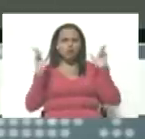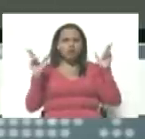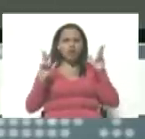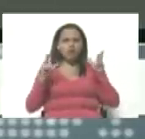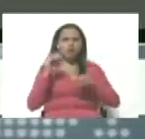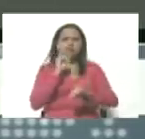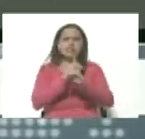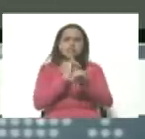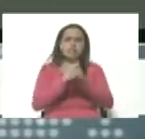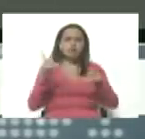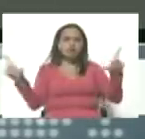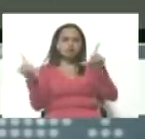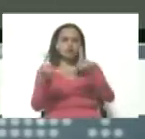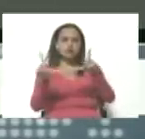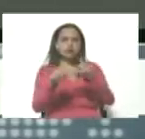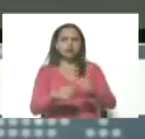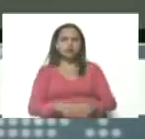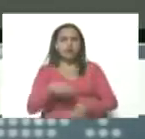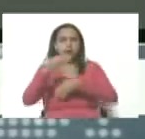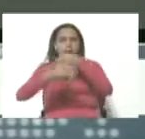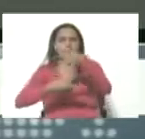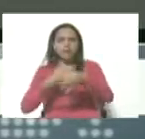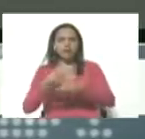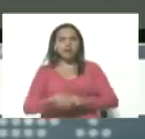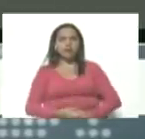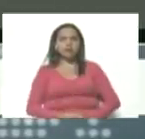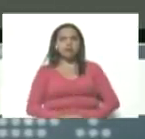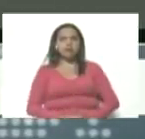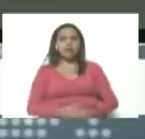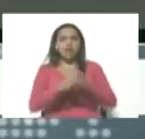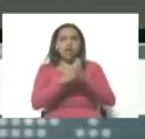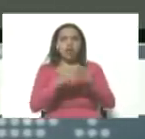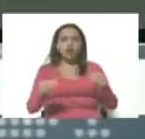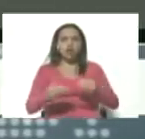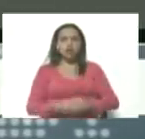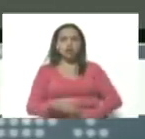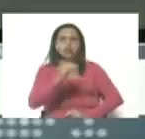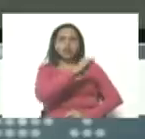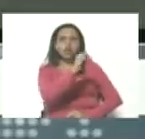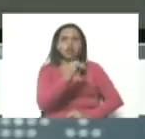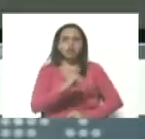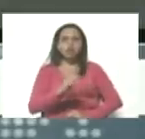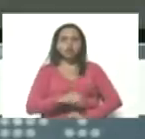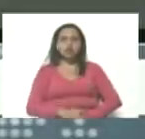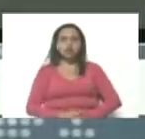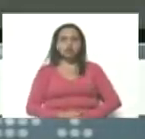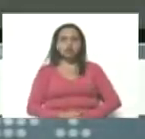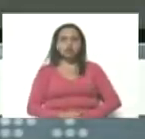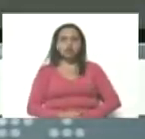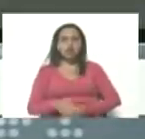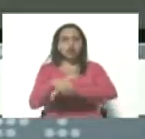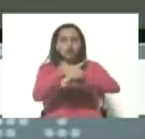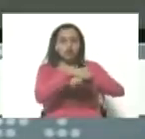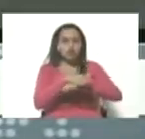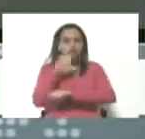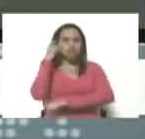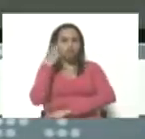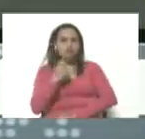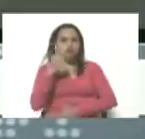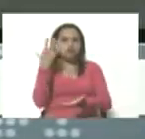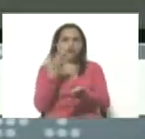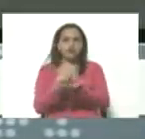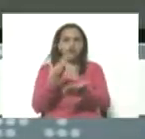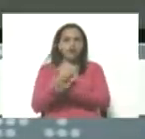sociales, por televisión. Explicárselo a todos en el Zulia, en Trujillo, en Sucre, en Monagas,